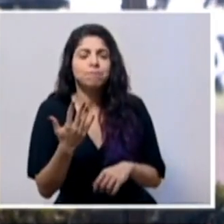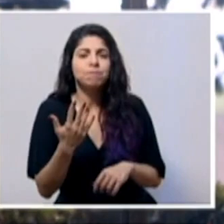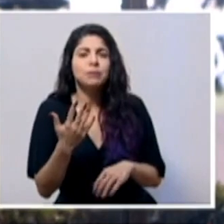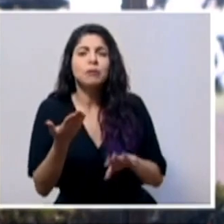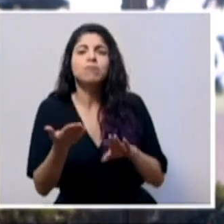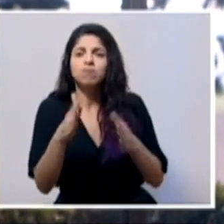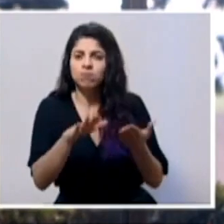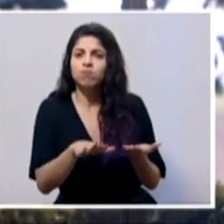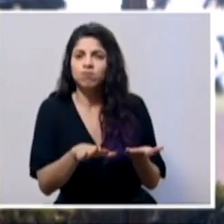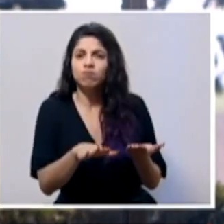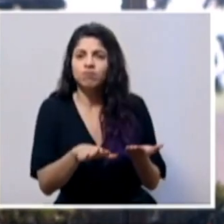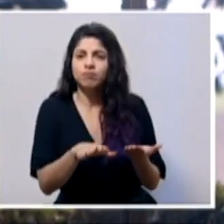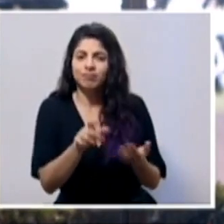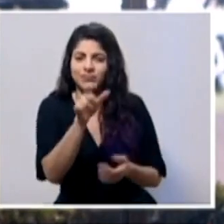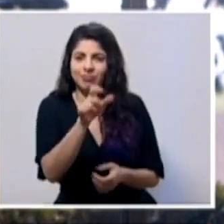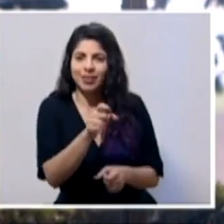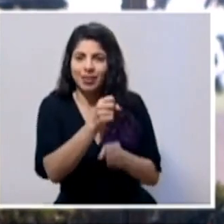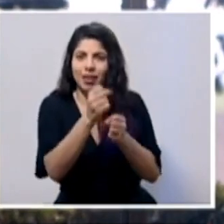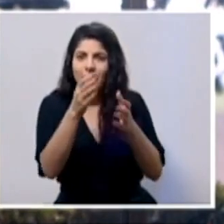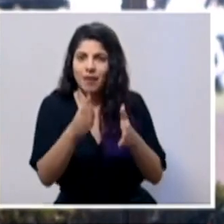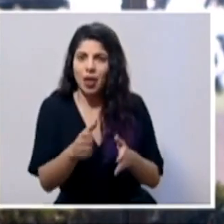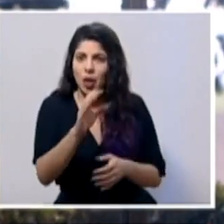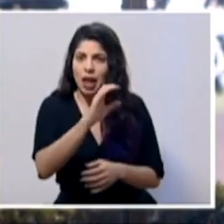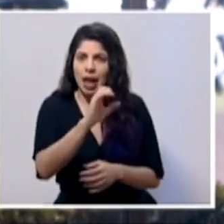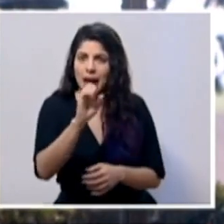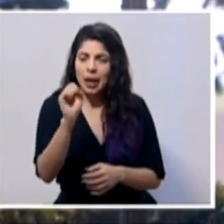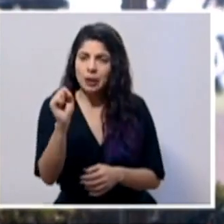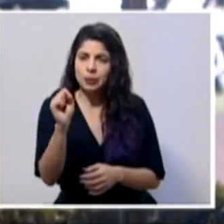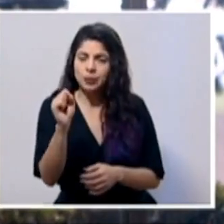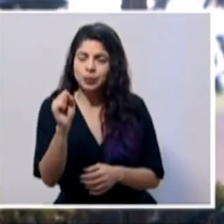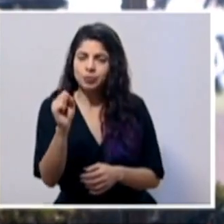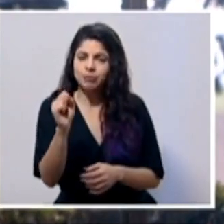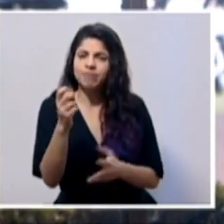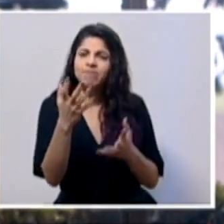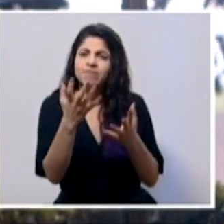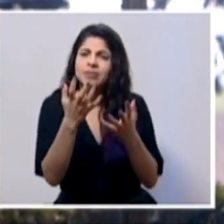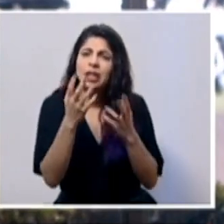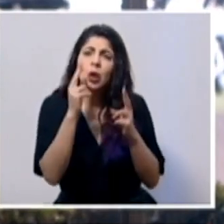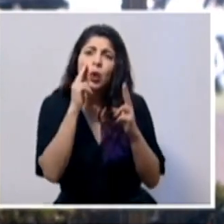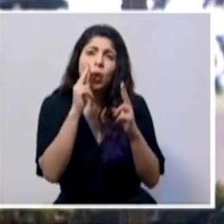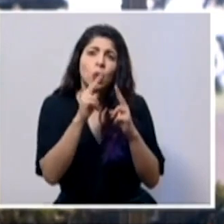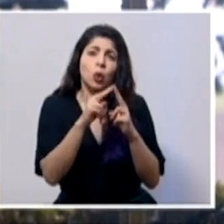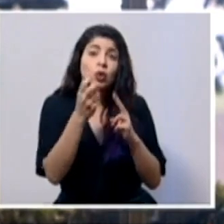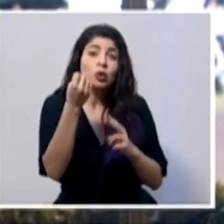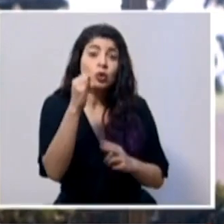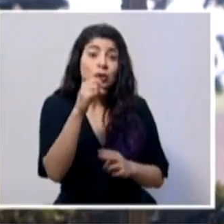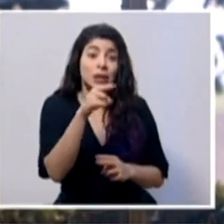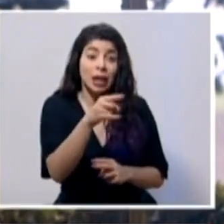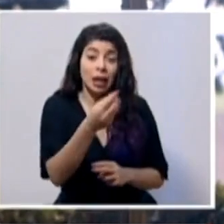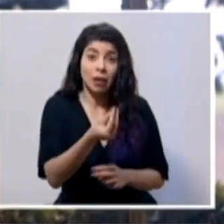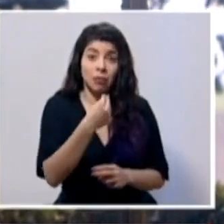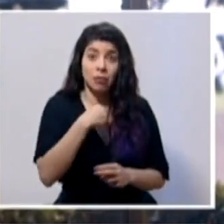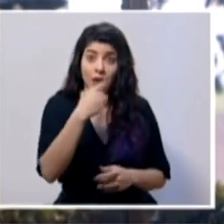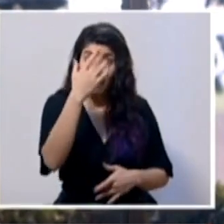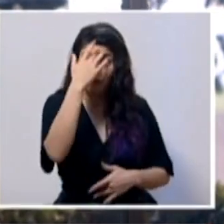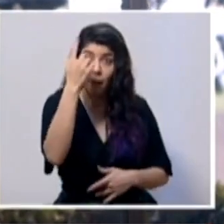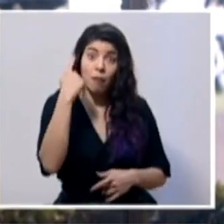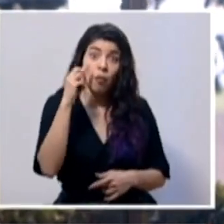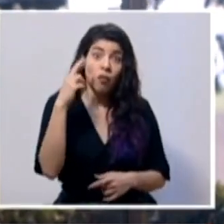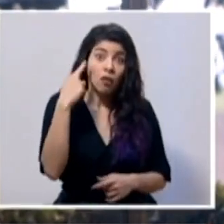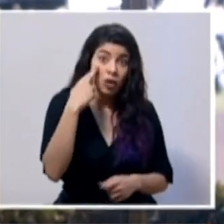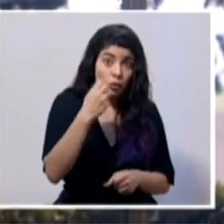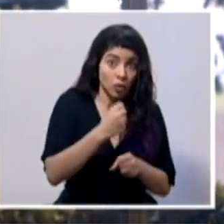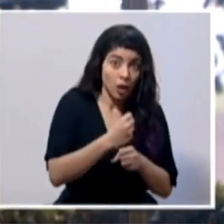el fallecimiento de esta funcionaria de la caja. Queremos conocer si el contagio se dio ejerciendo las